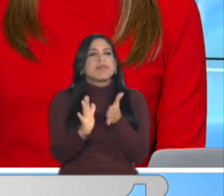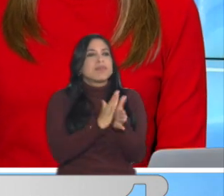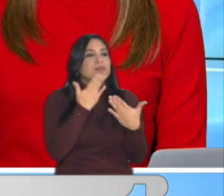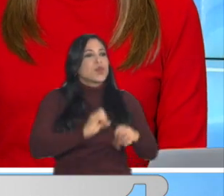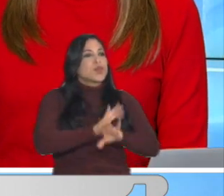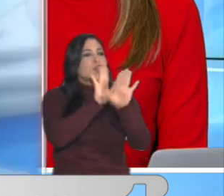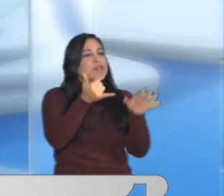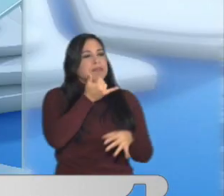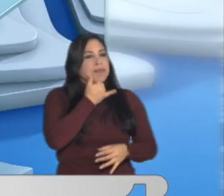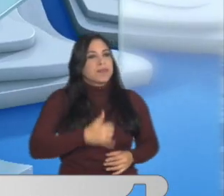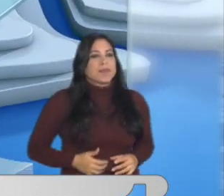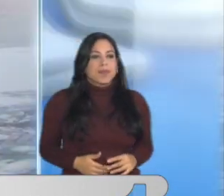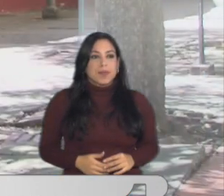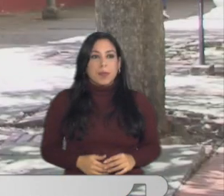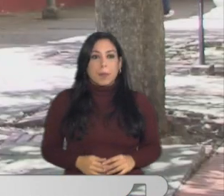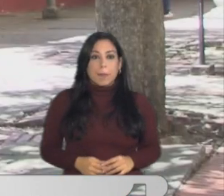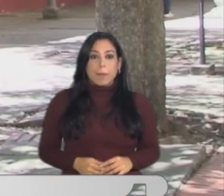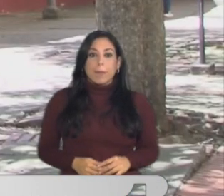buenos días.